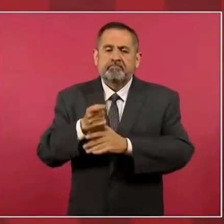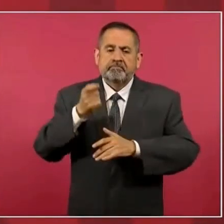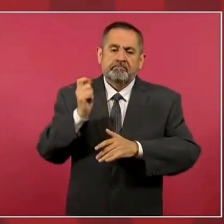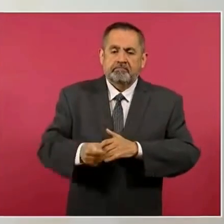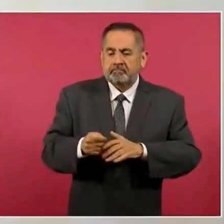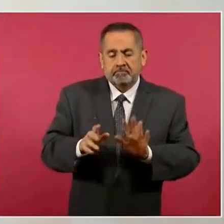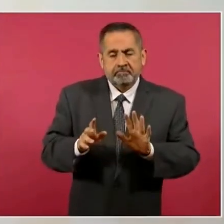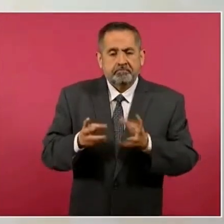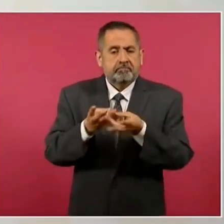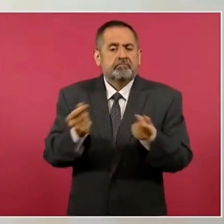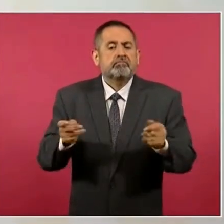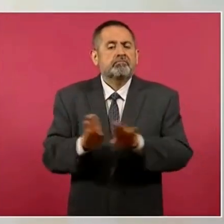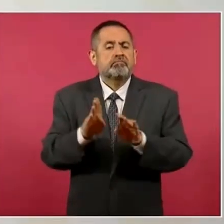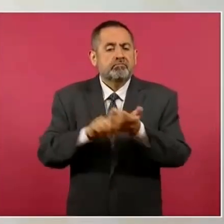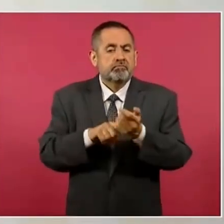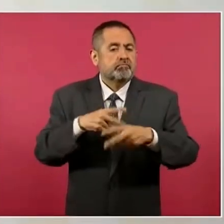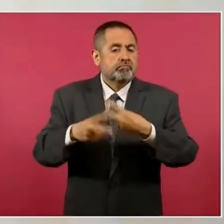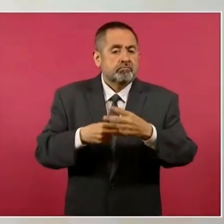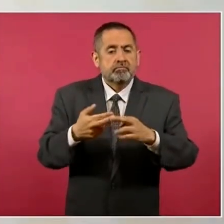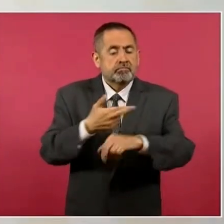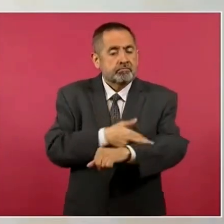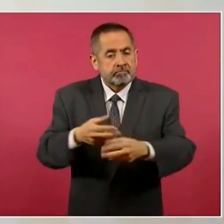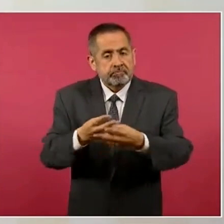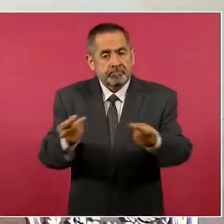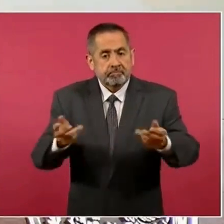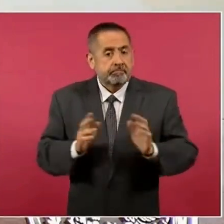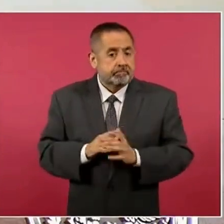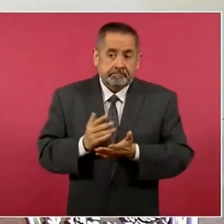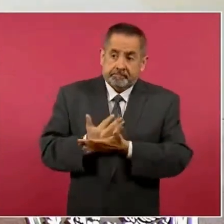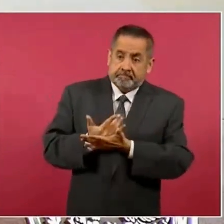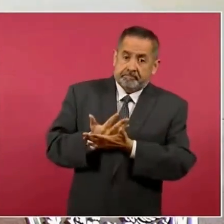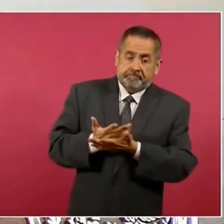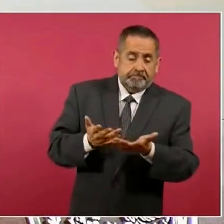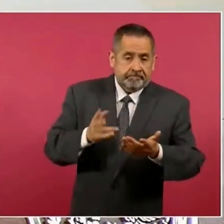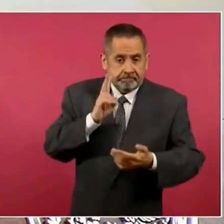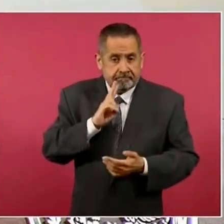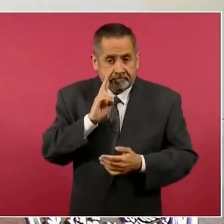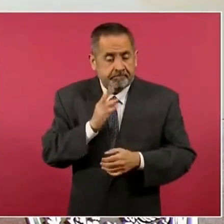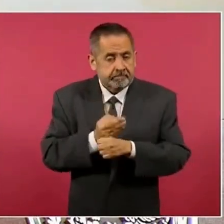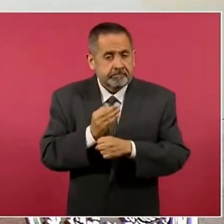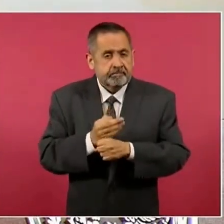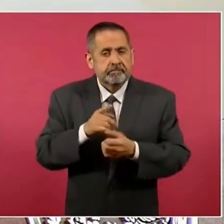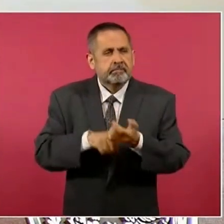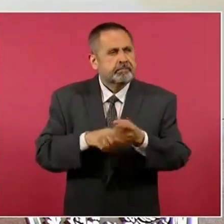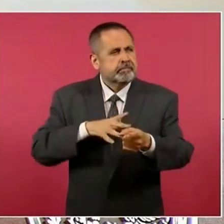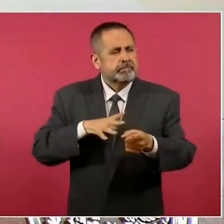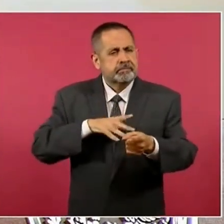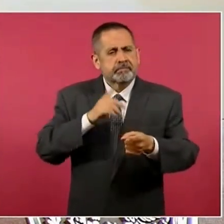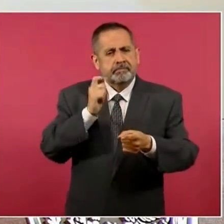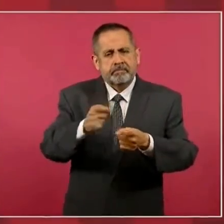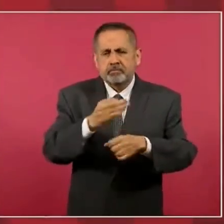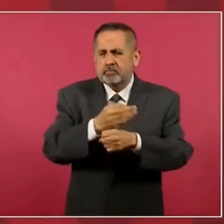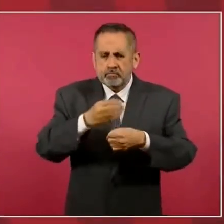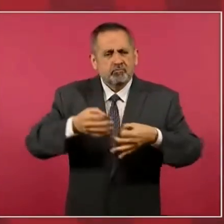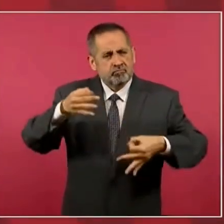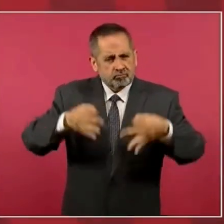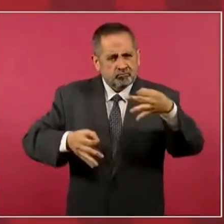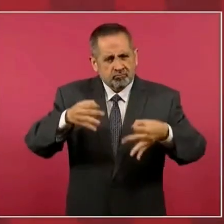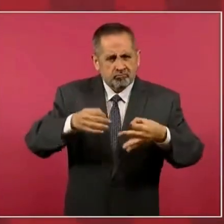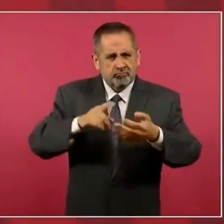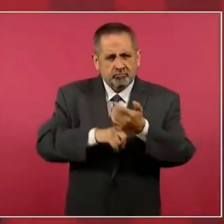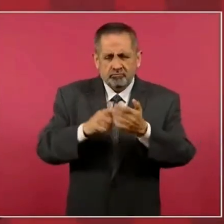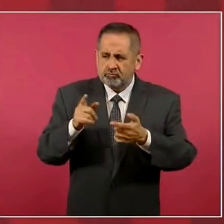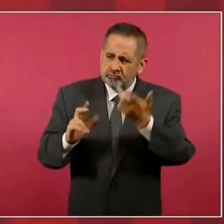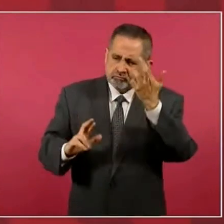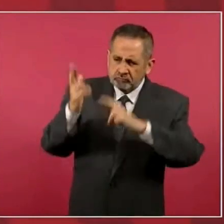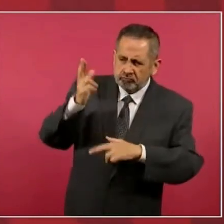la salida del conflicto, y estamos en eso. Incluso había un litigio sobre la legalidad o